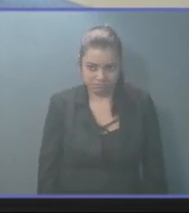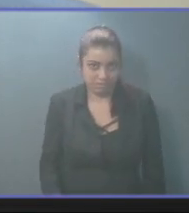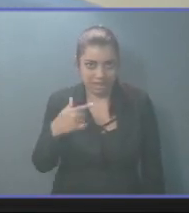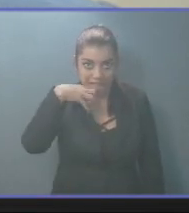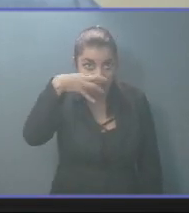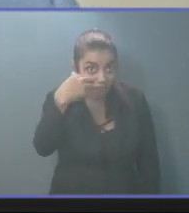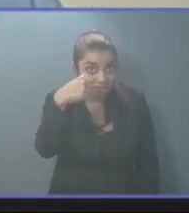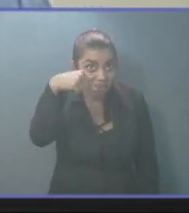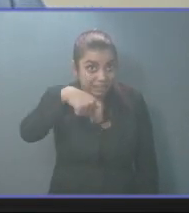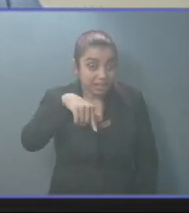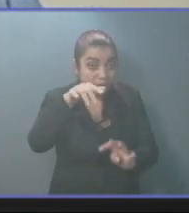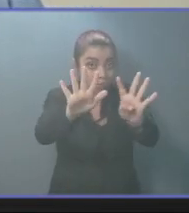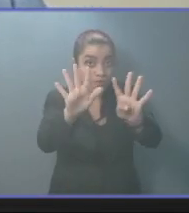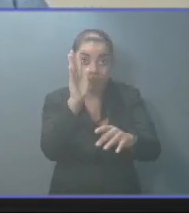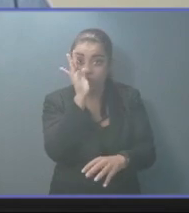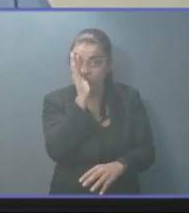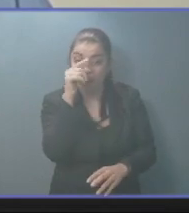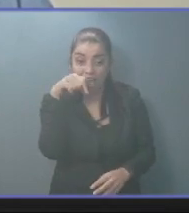militares